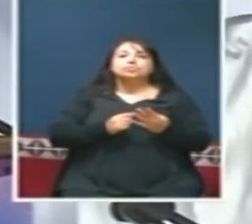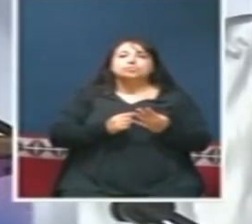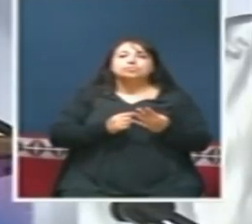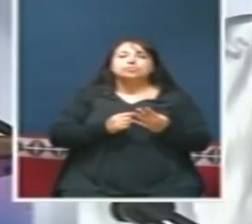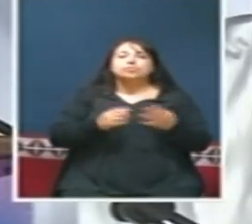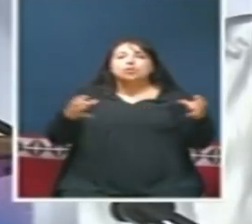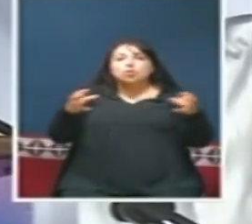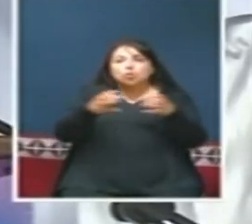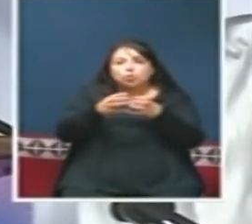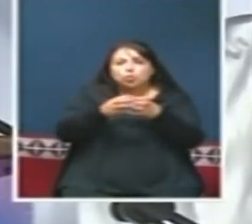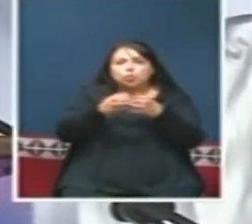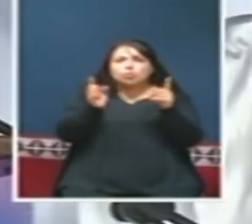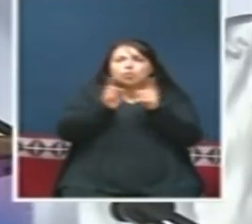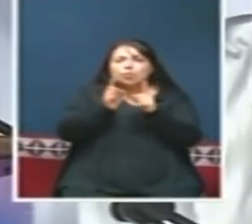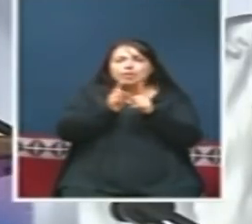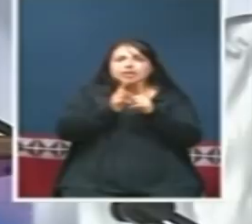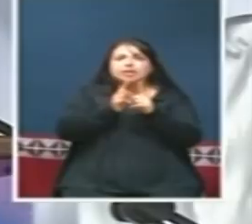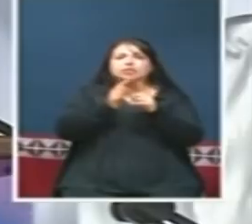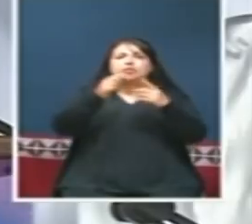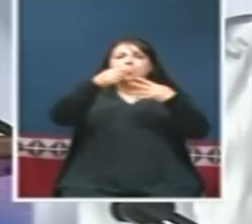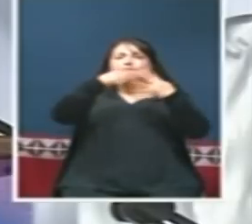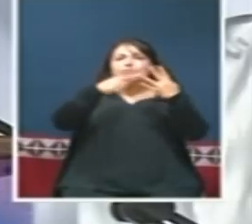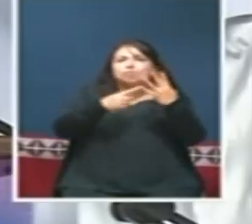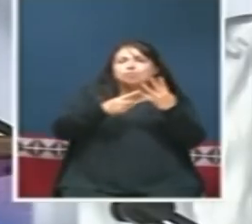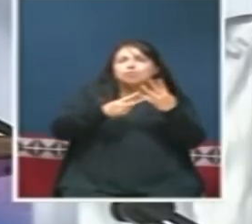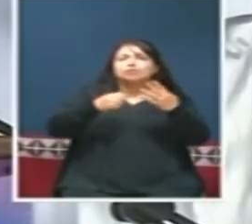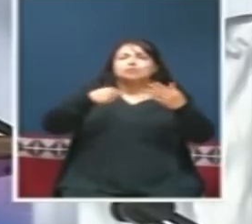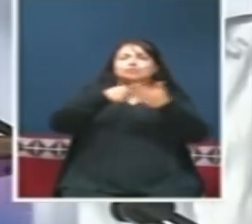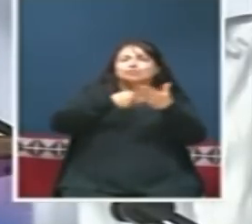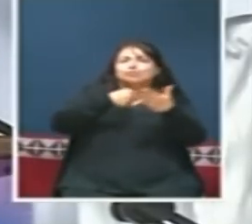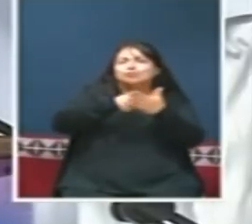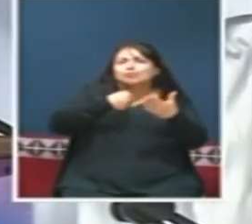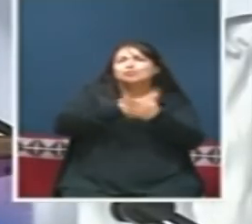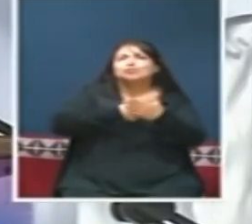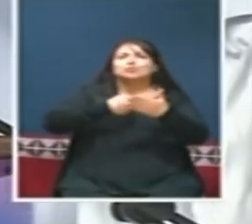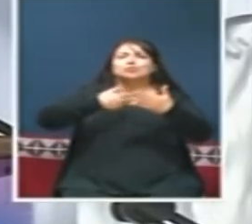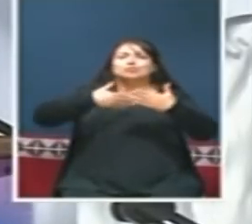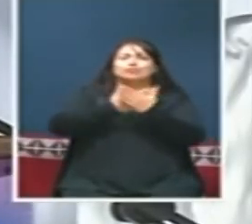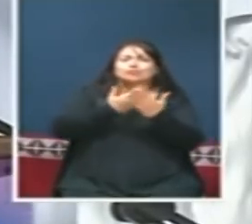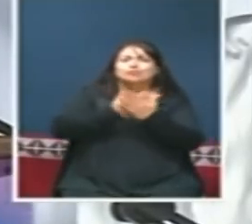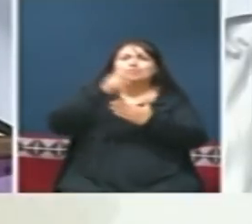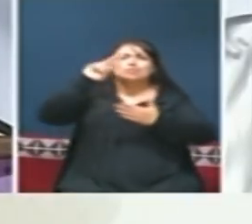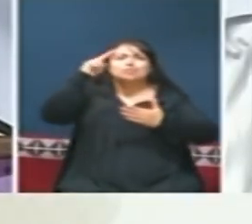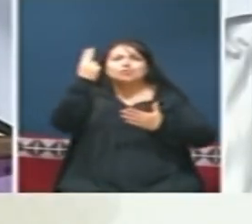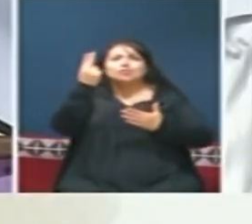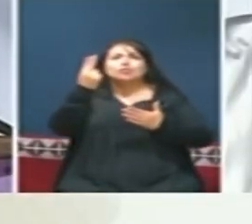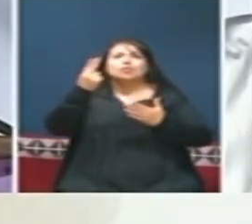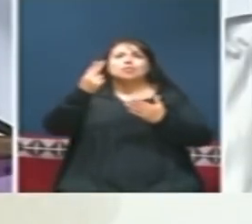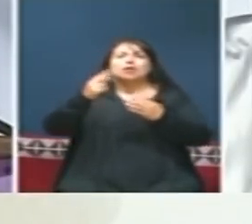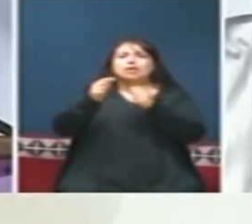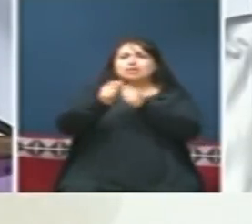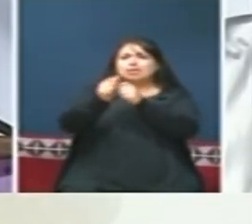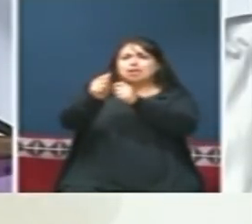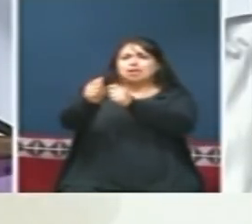pequeño grupo de los mártires fue guiado por Monseñor Enrique Ángel Angelelli